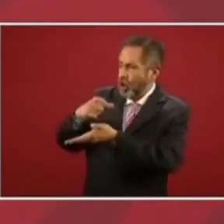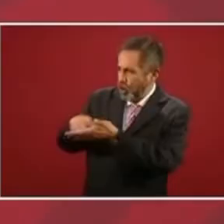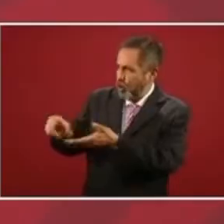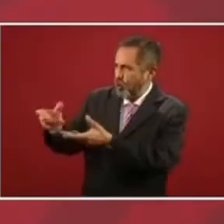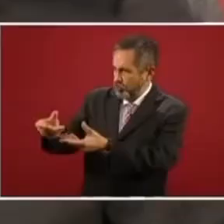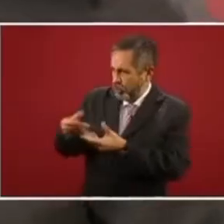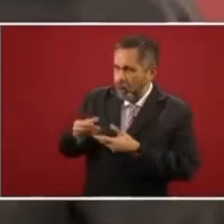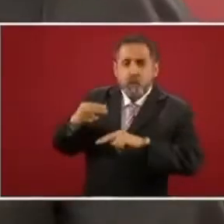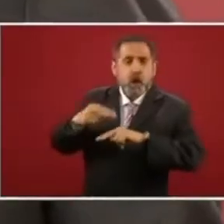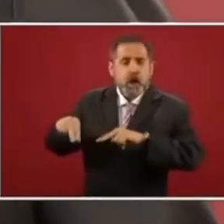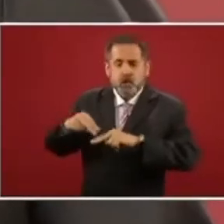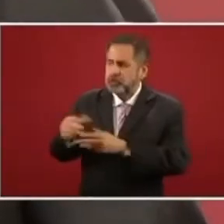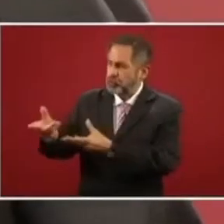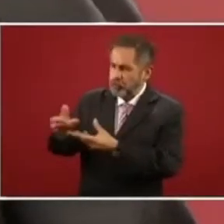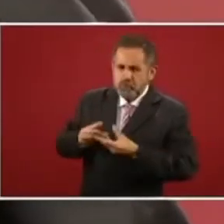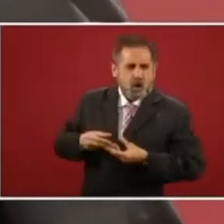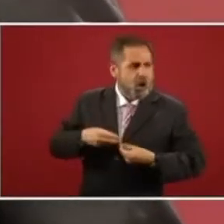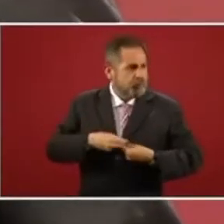de boletos